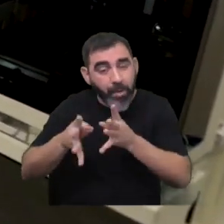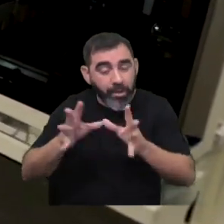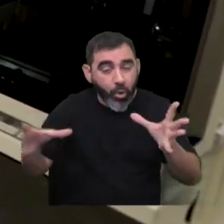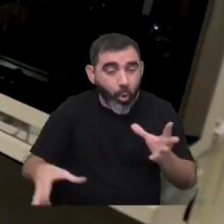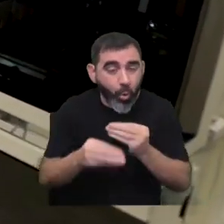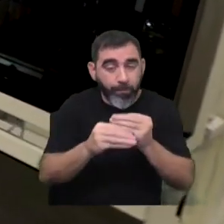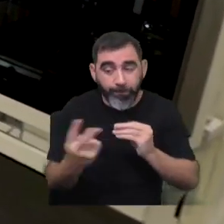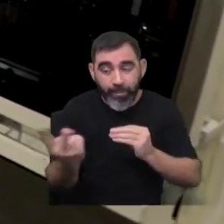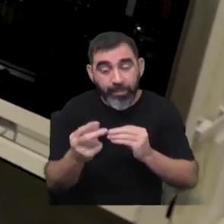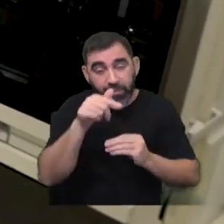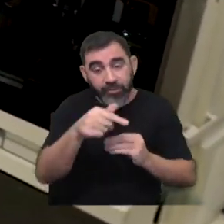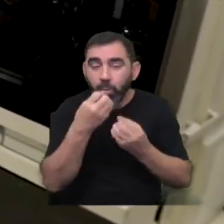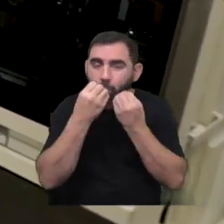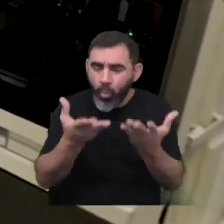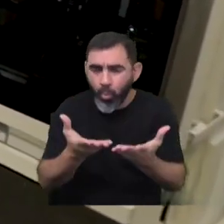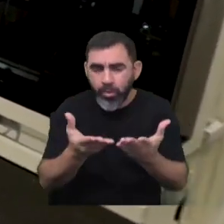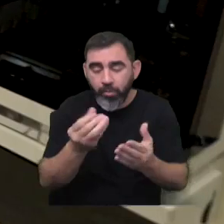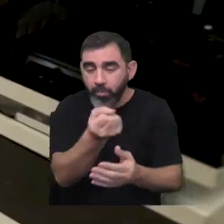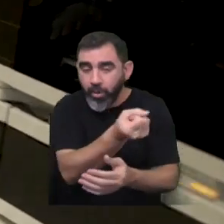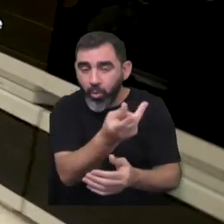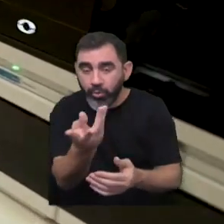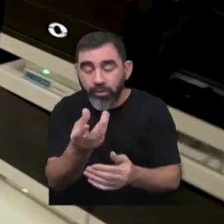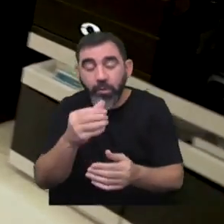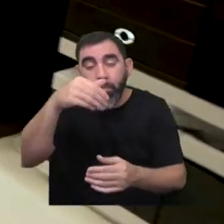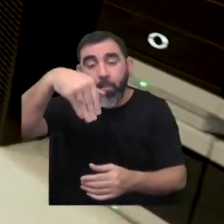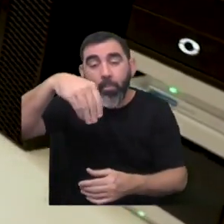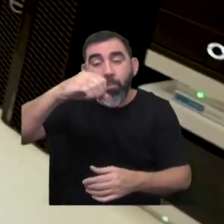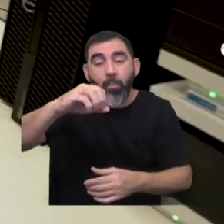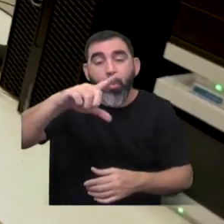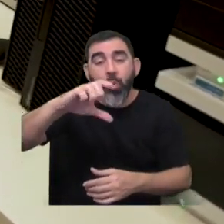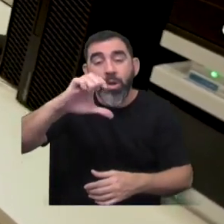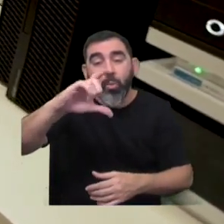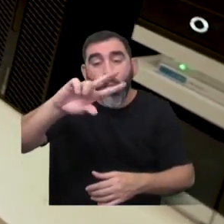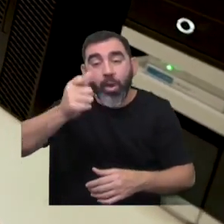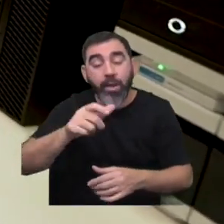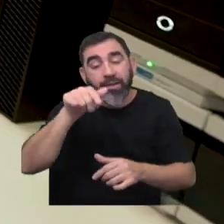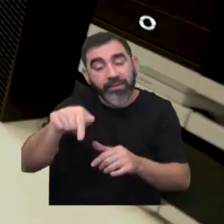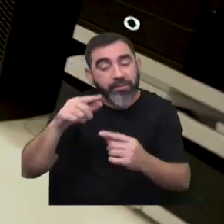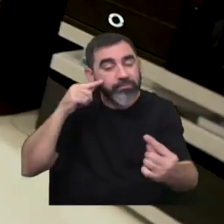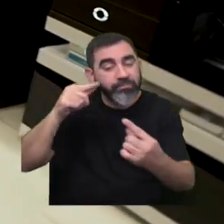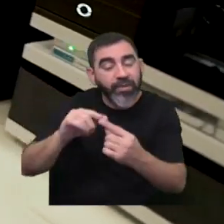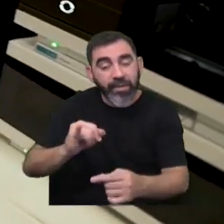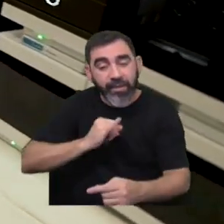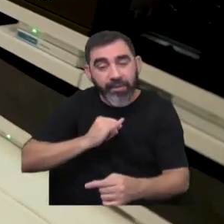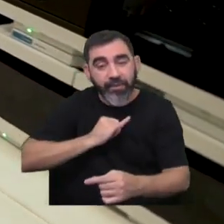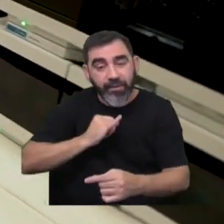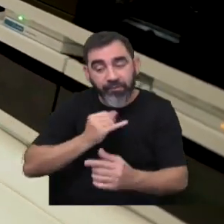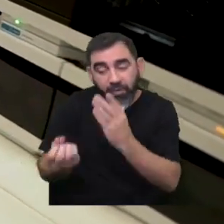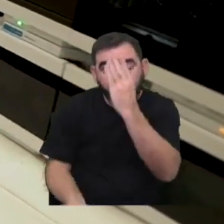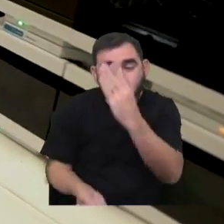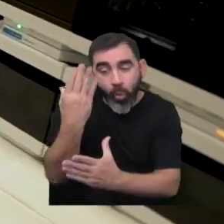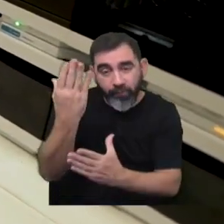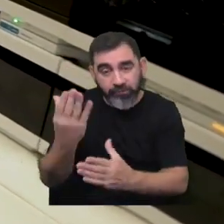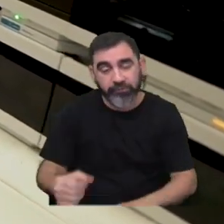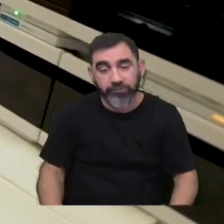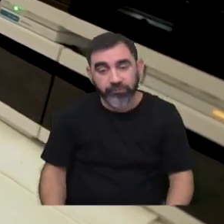complementarios. Este es muy bueno para la cuantificación de moléculas pequeñas y este sobre todo está muy dirigido a la identificación de nuevas moléculas.